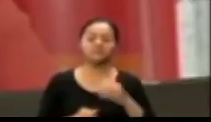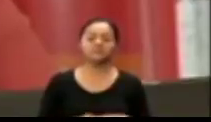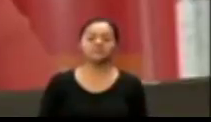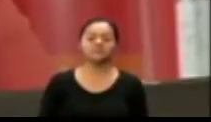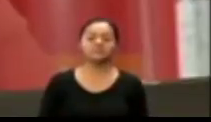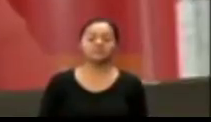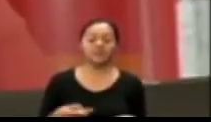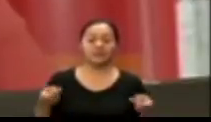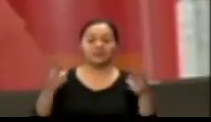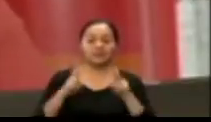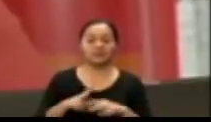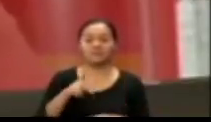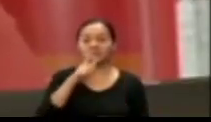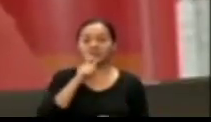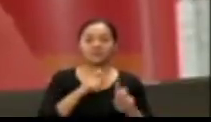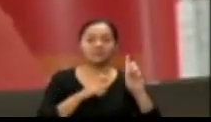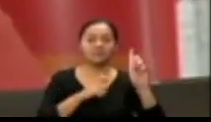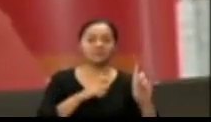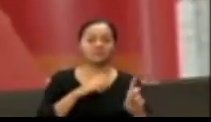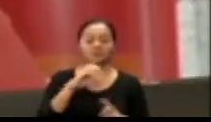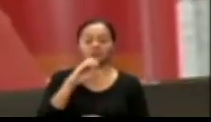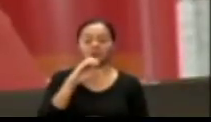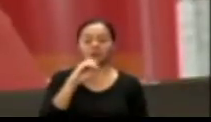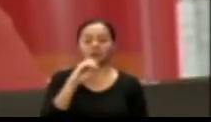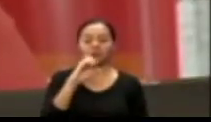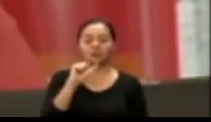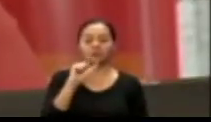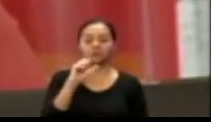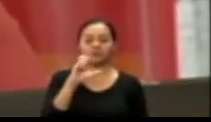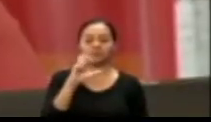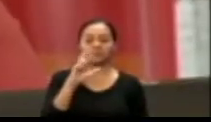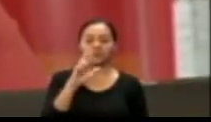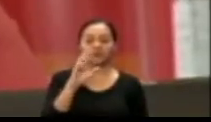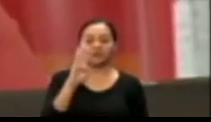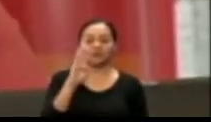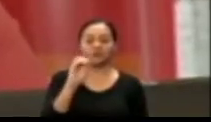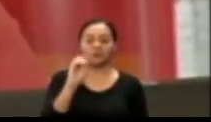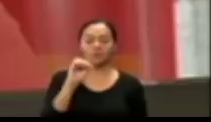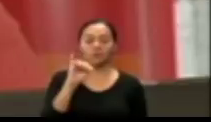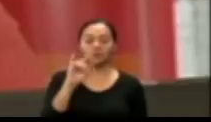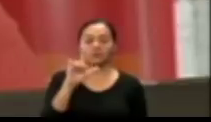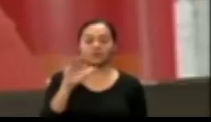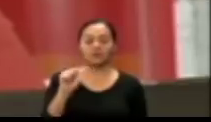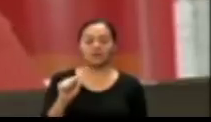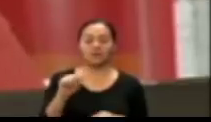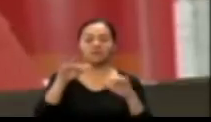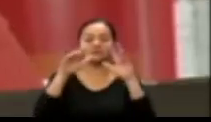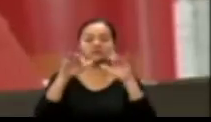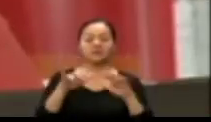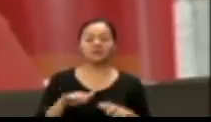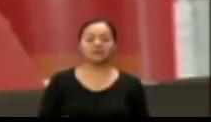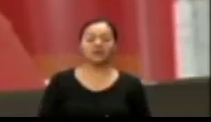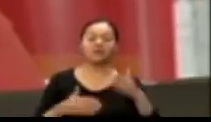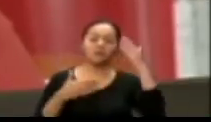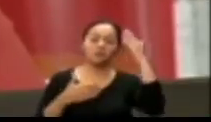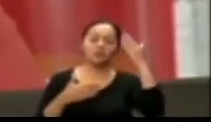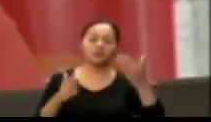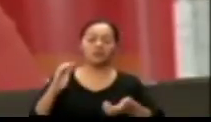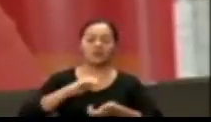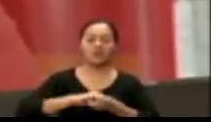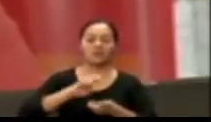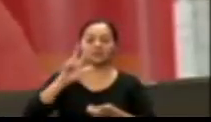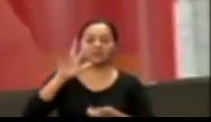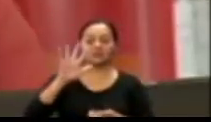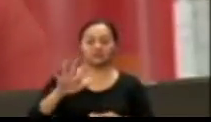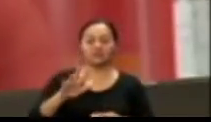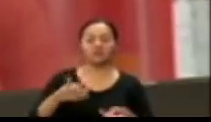2015, también nos acompaña Óscar Bonilla, que es el secretario de Acción Política de Alianza País